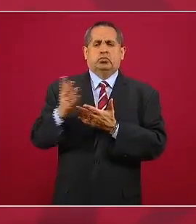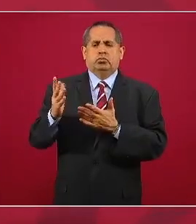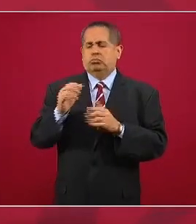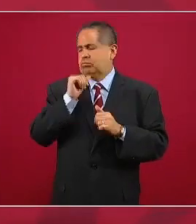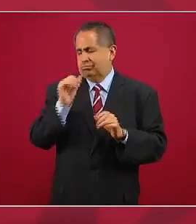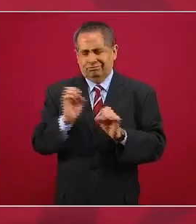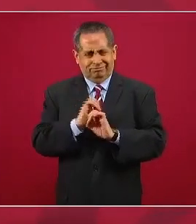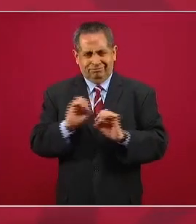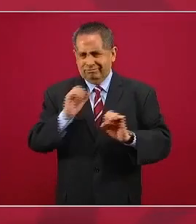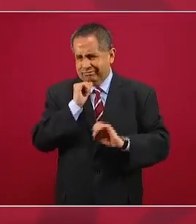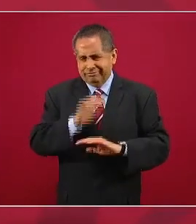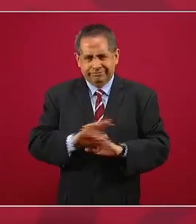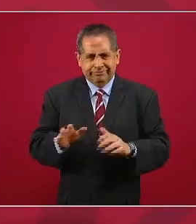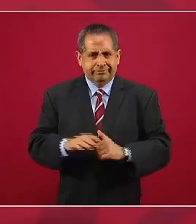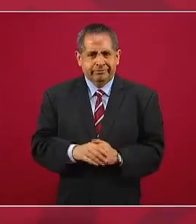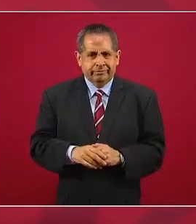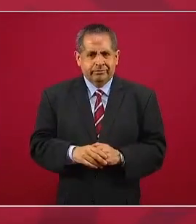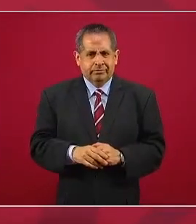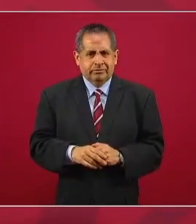nada más.